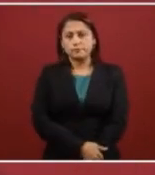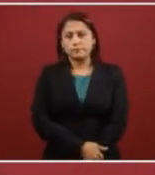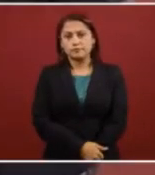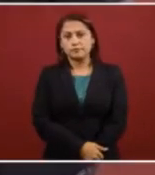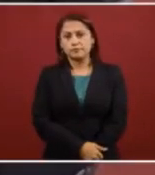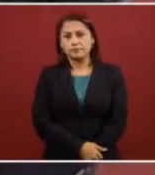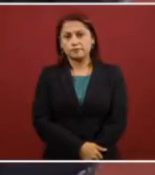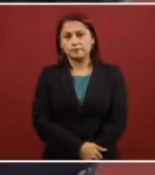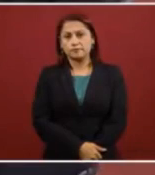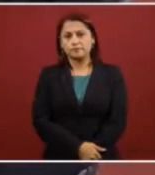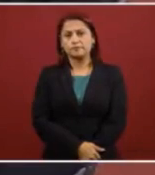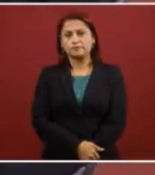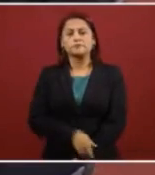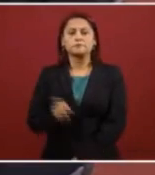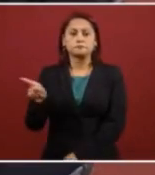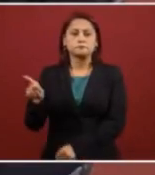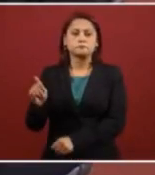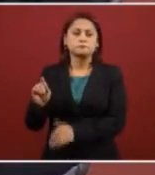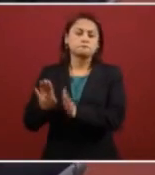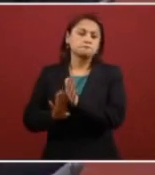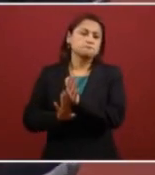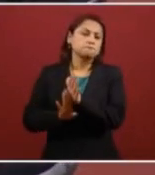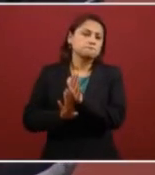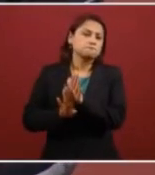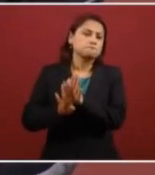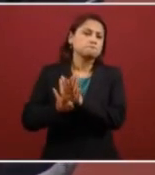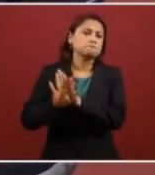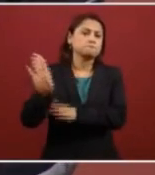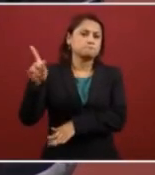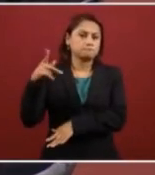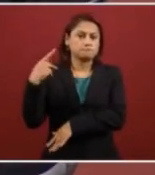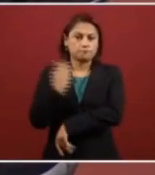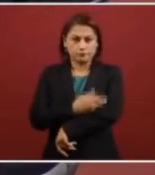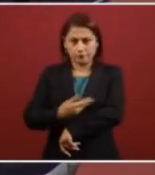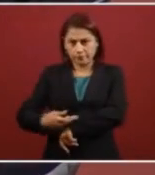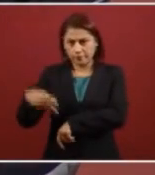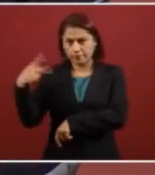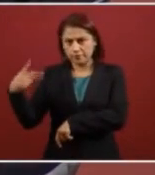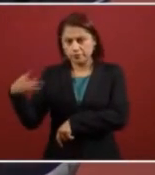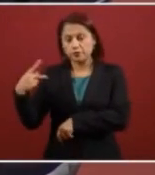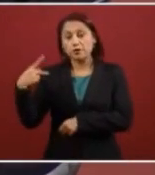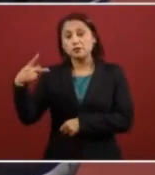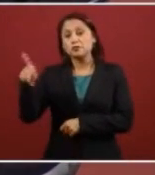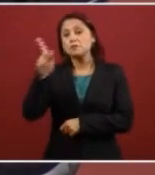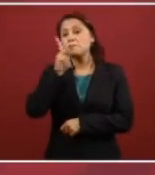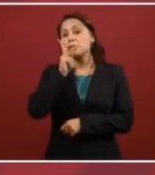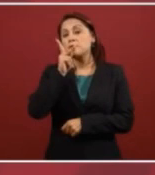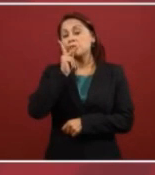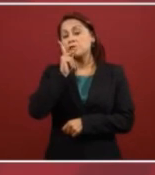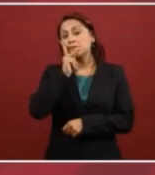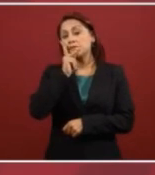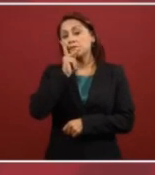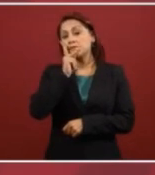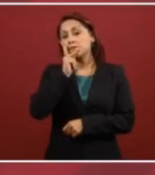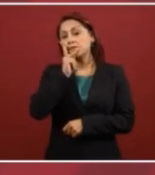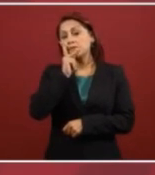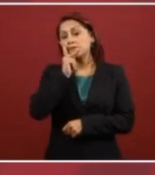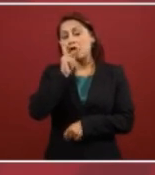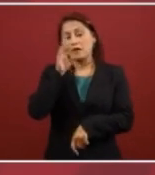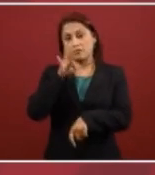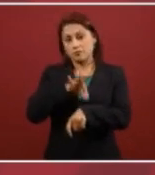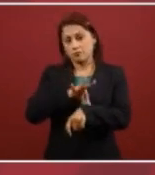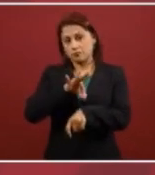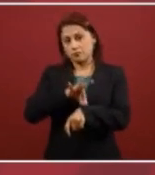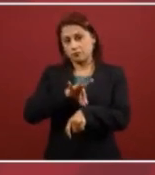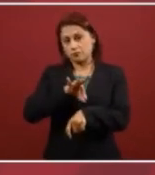También progresista, su also familia. Progressive, his family. Su padre, his father, médico, was a